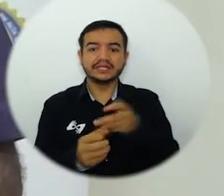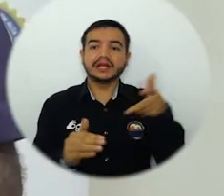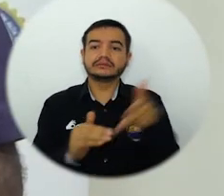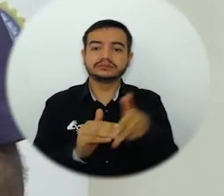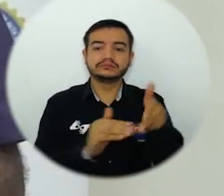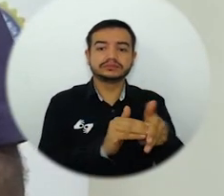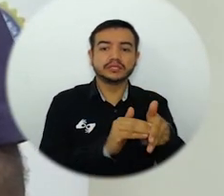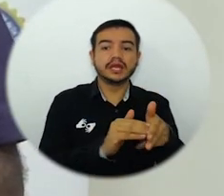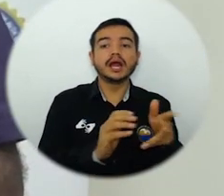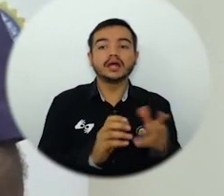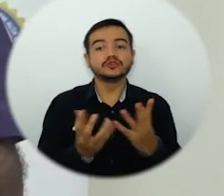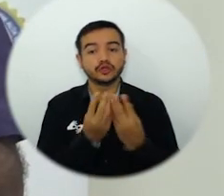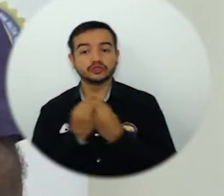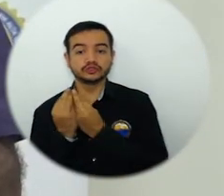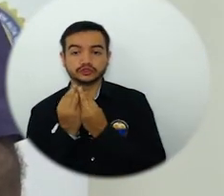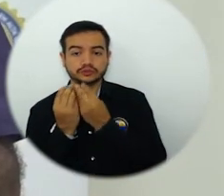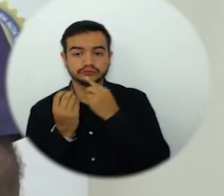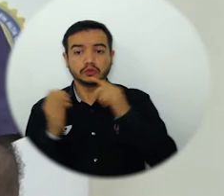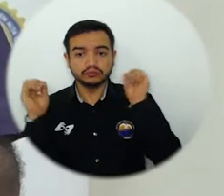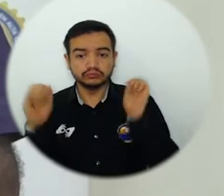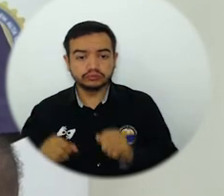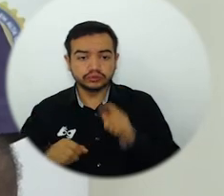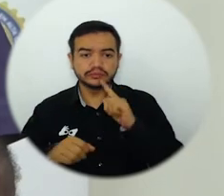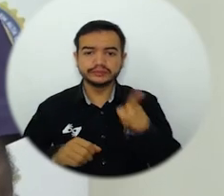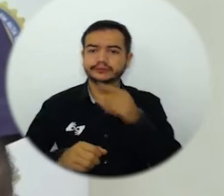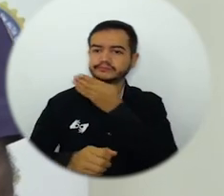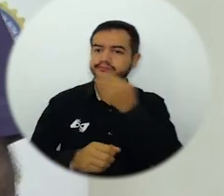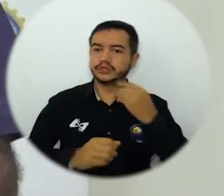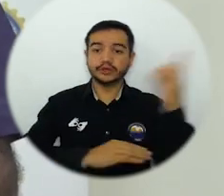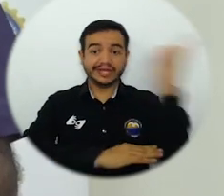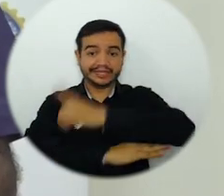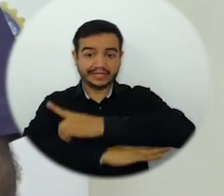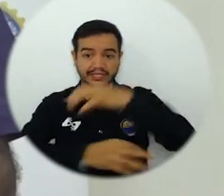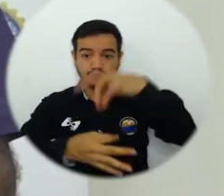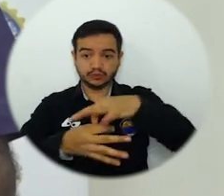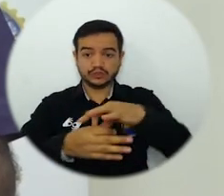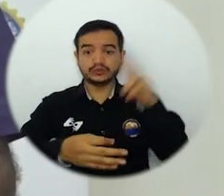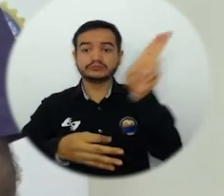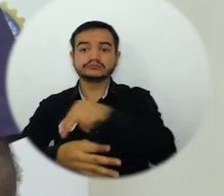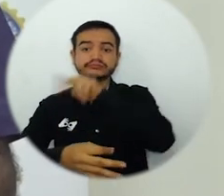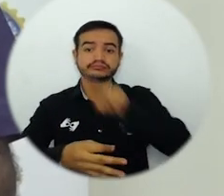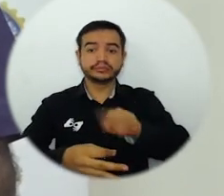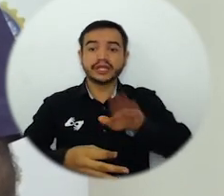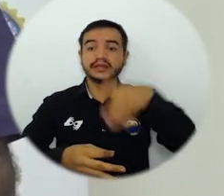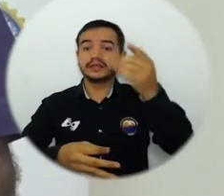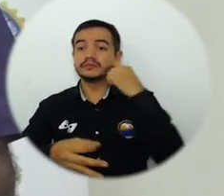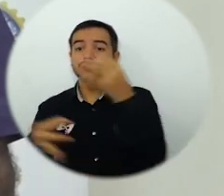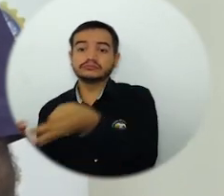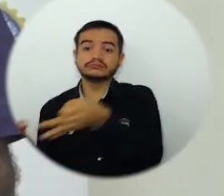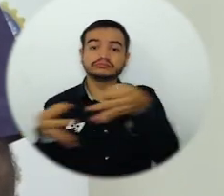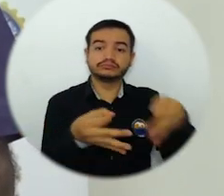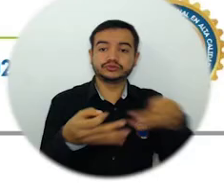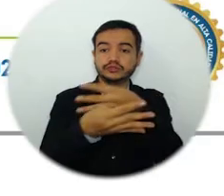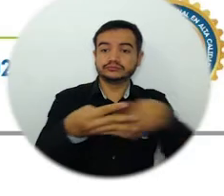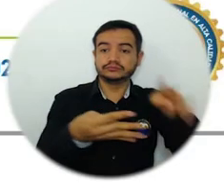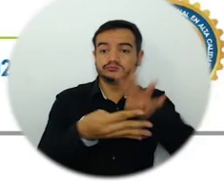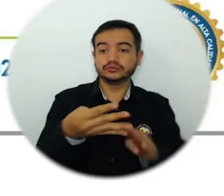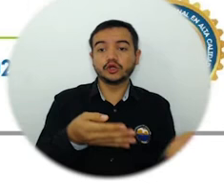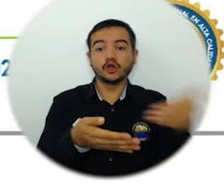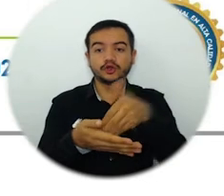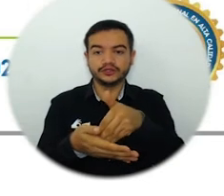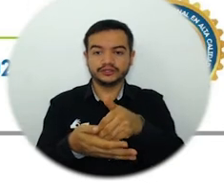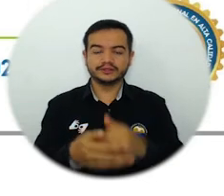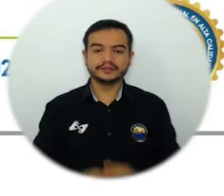Comité de Garantías podrá declarar la cancelación de la jornada de votación y procederá a modificar el cronograma para